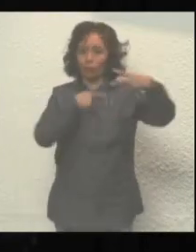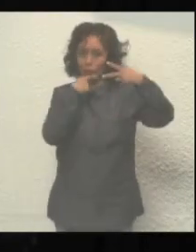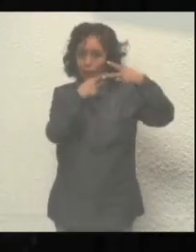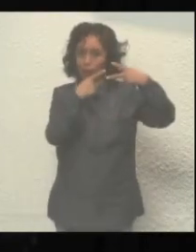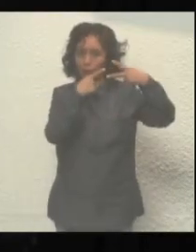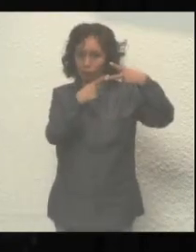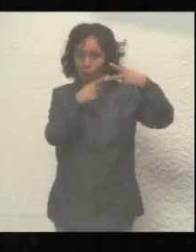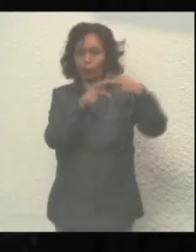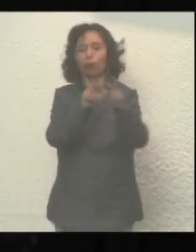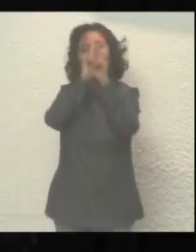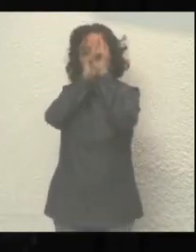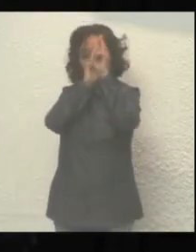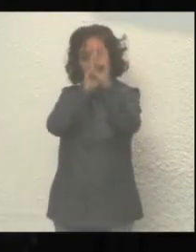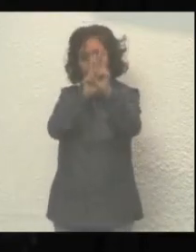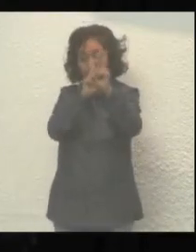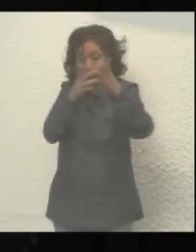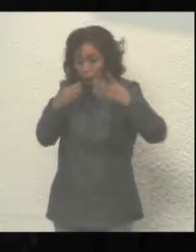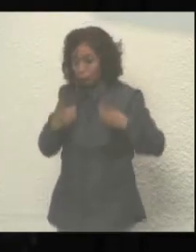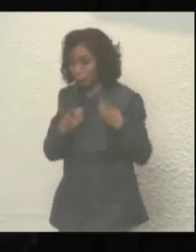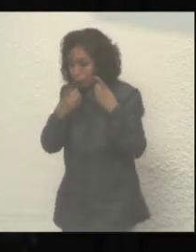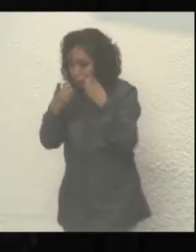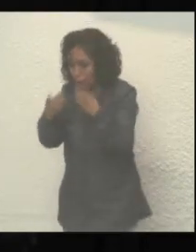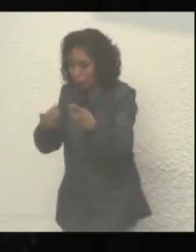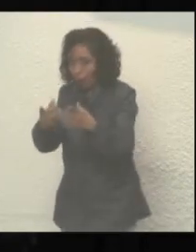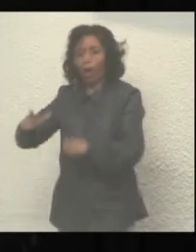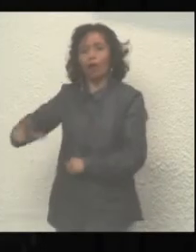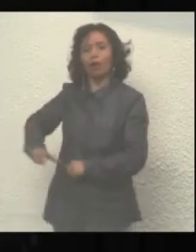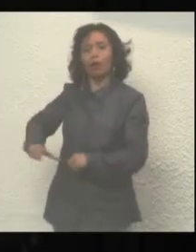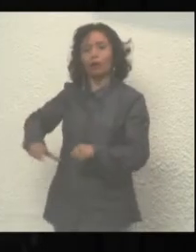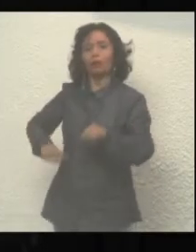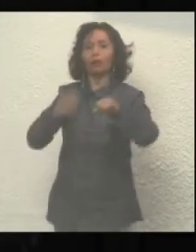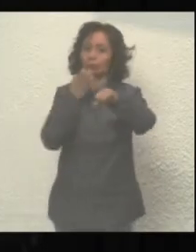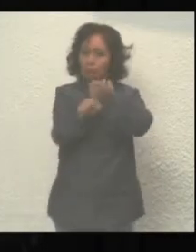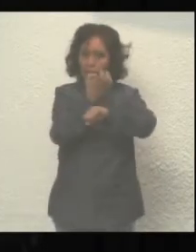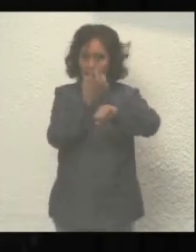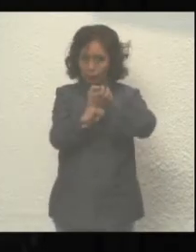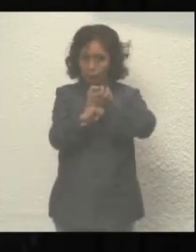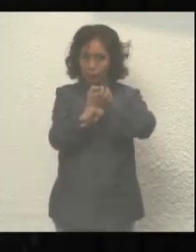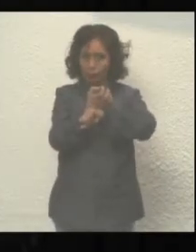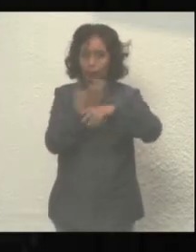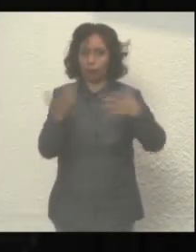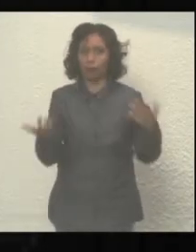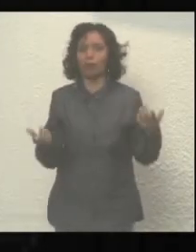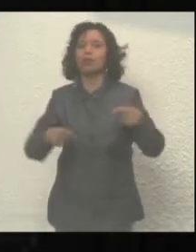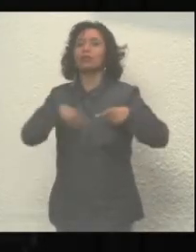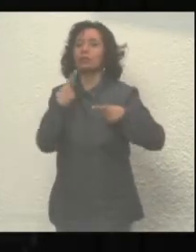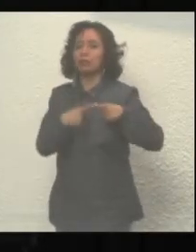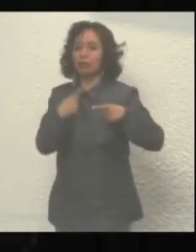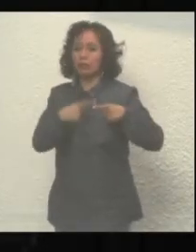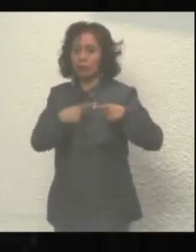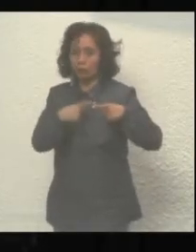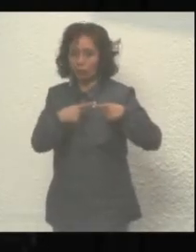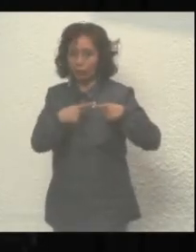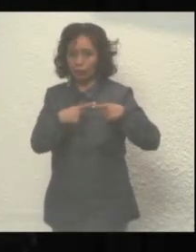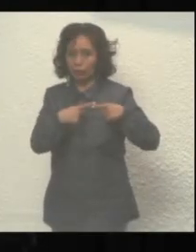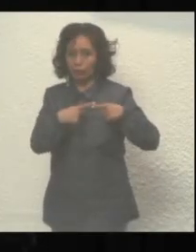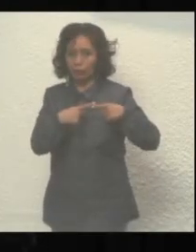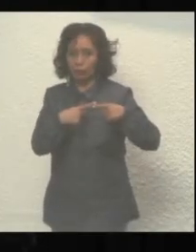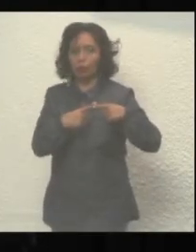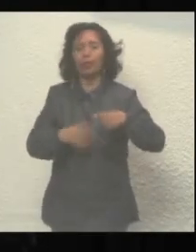el reconocimiento será otorgado por el Gobierno del Estado, por conducto de los representantes de cada uno de los poderes de la